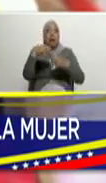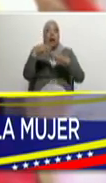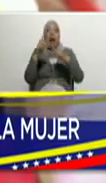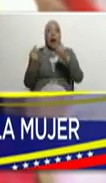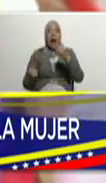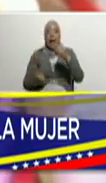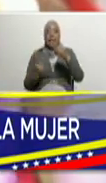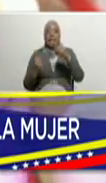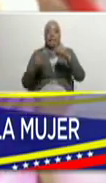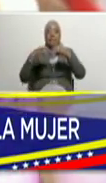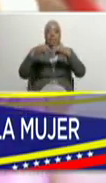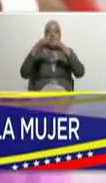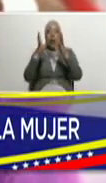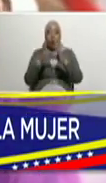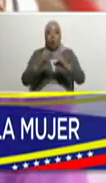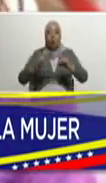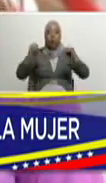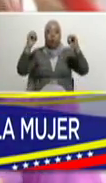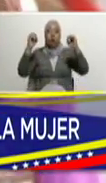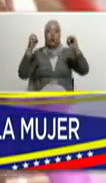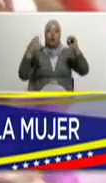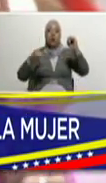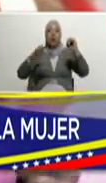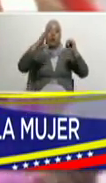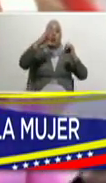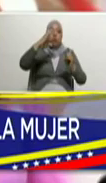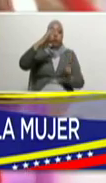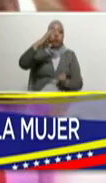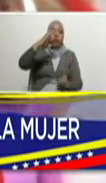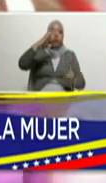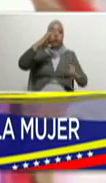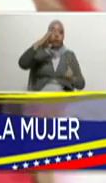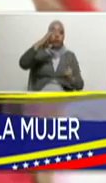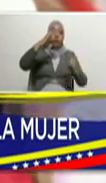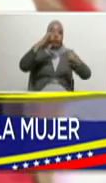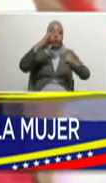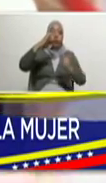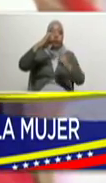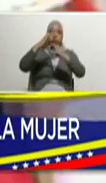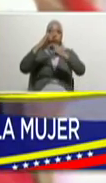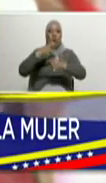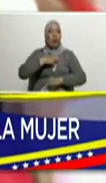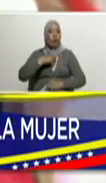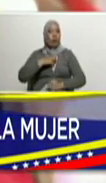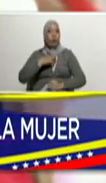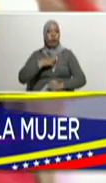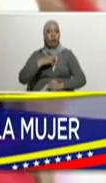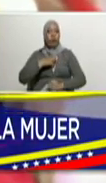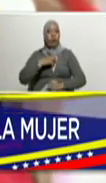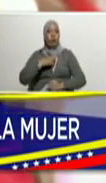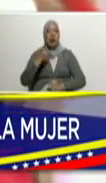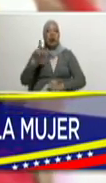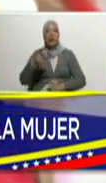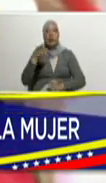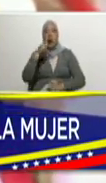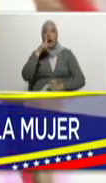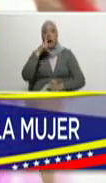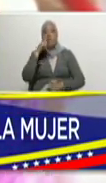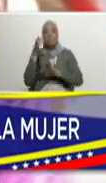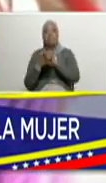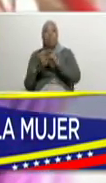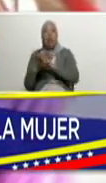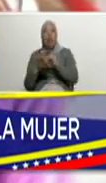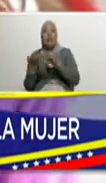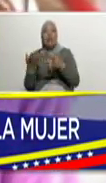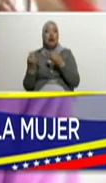y muchas veces no son causas imputables a la mujer. También son causas, pueden ser causas imputables a la pareja. Y es por eso que se